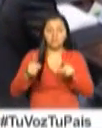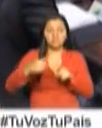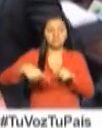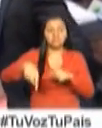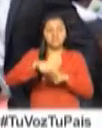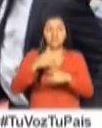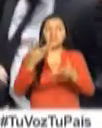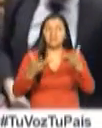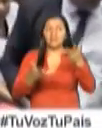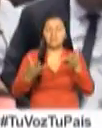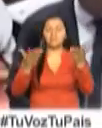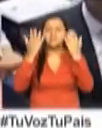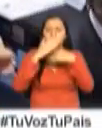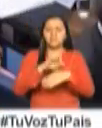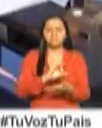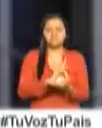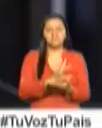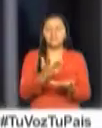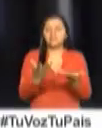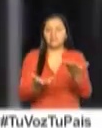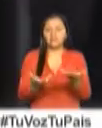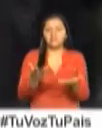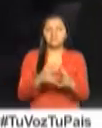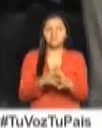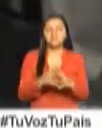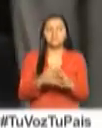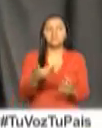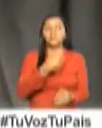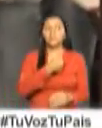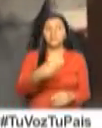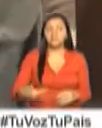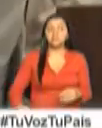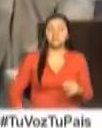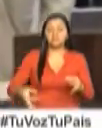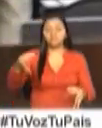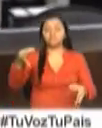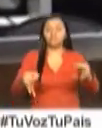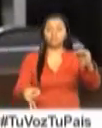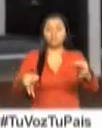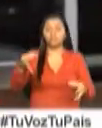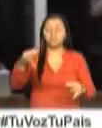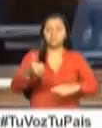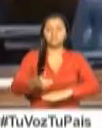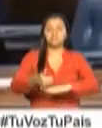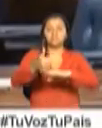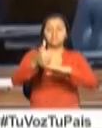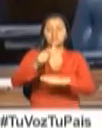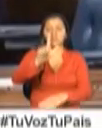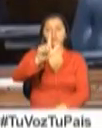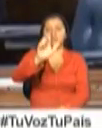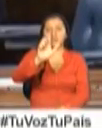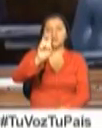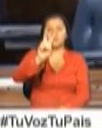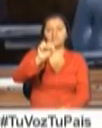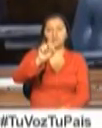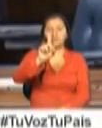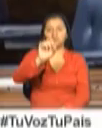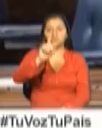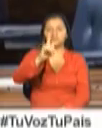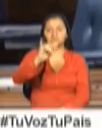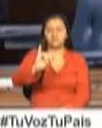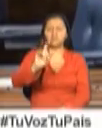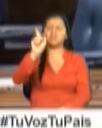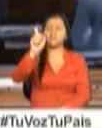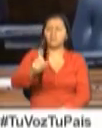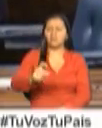acabará definitivamente con su mandato. El presidente de la Corte Suprema de Justicia, Ricardo Lewandowski, dijo que los senadores deben dejar de